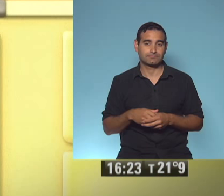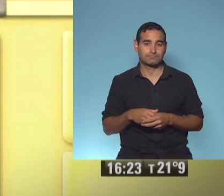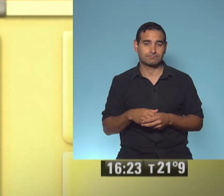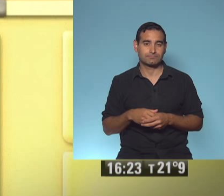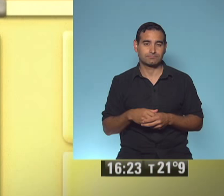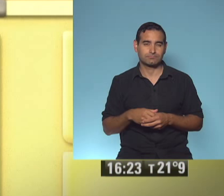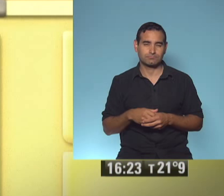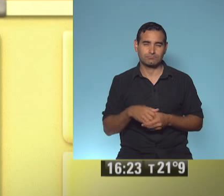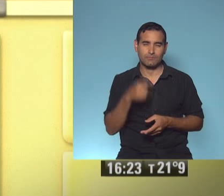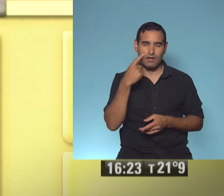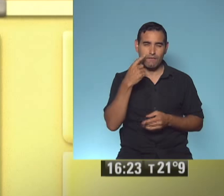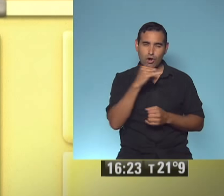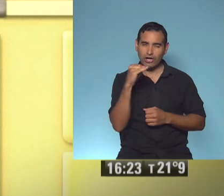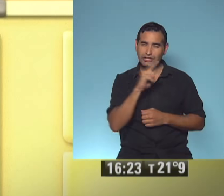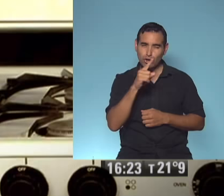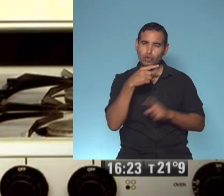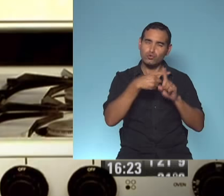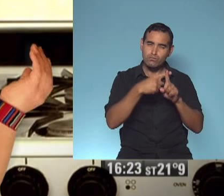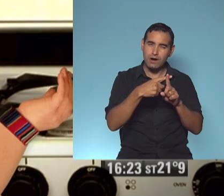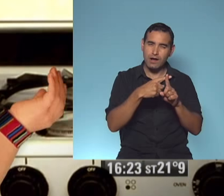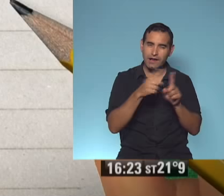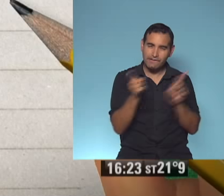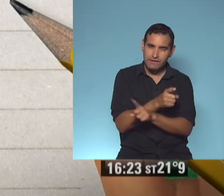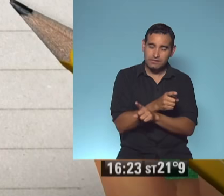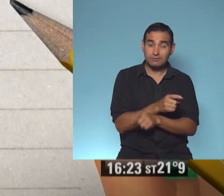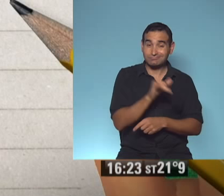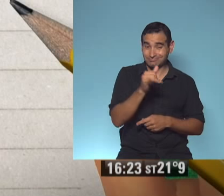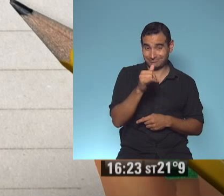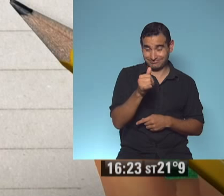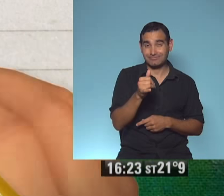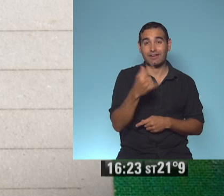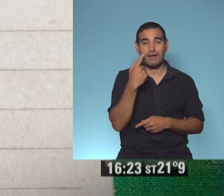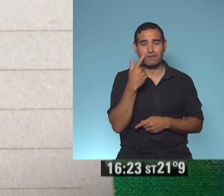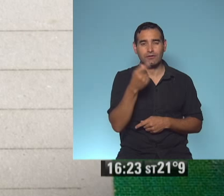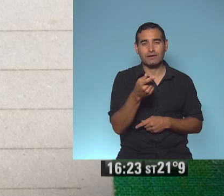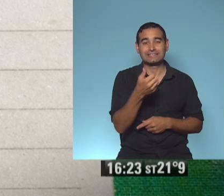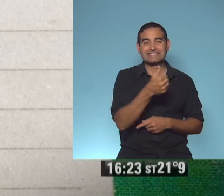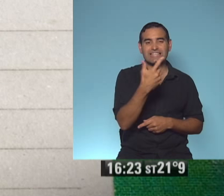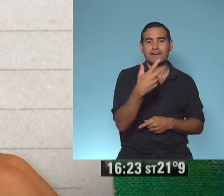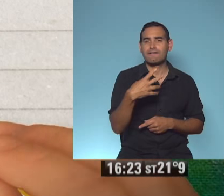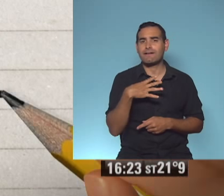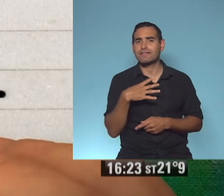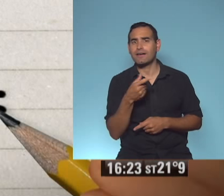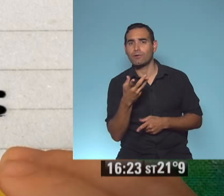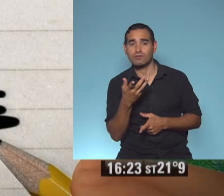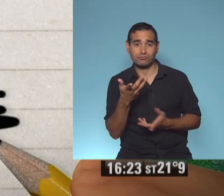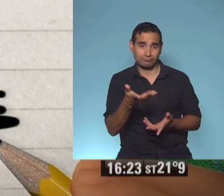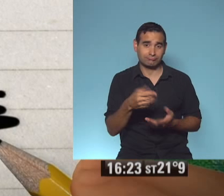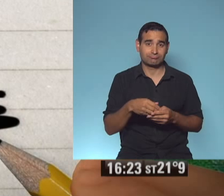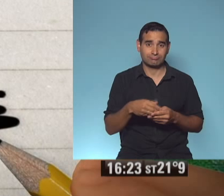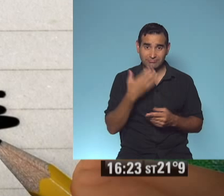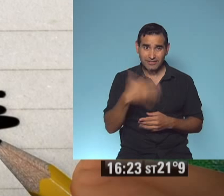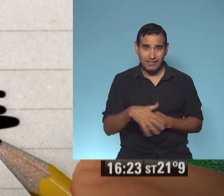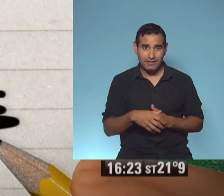En vez de restar, sumaste. Sí, para saber cuánto le falta a 63 para llegar al 100.